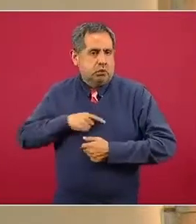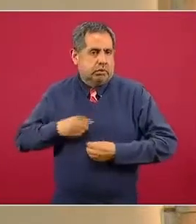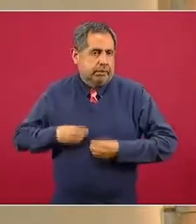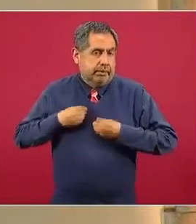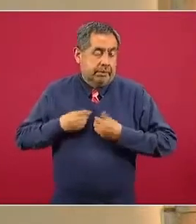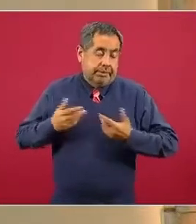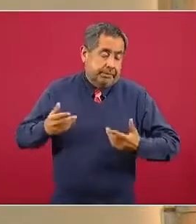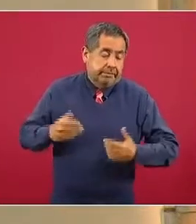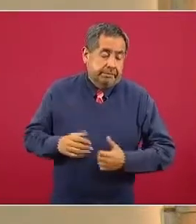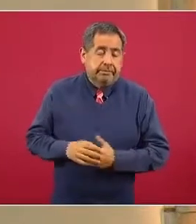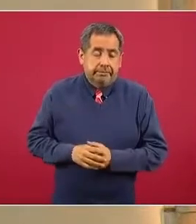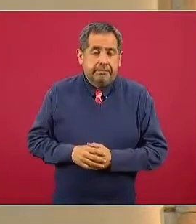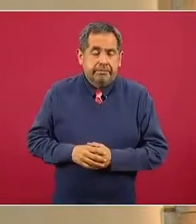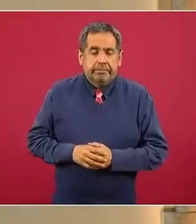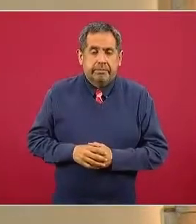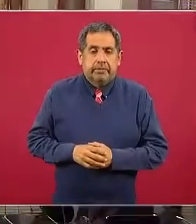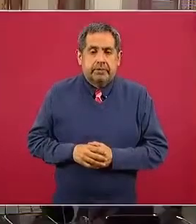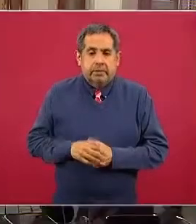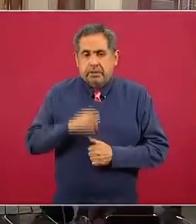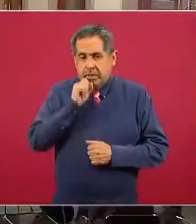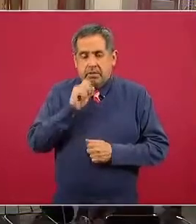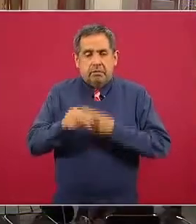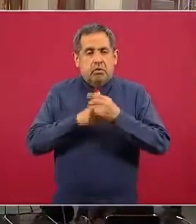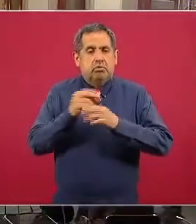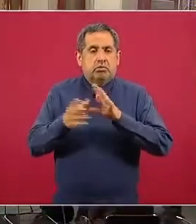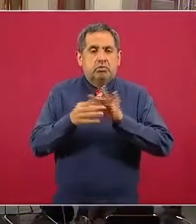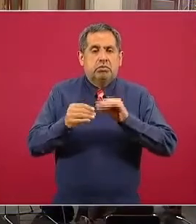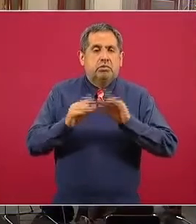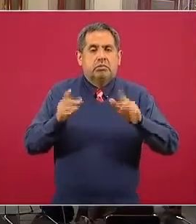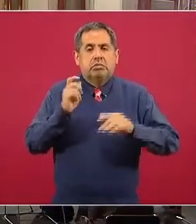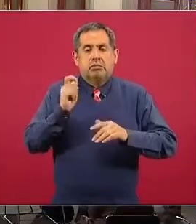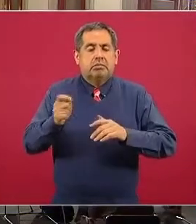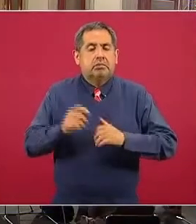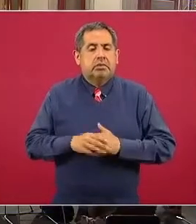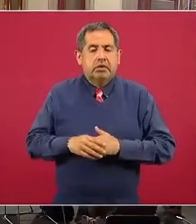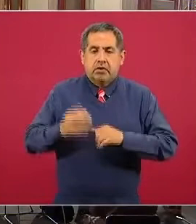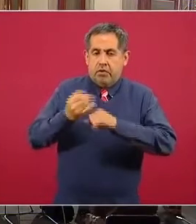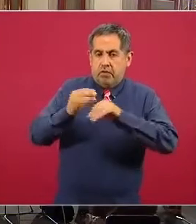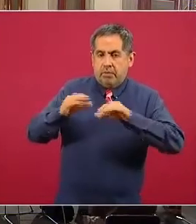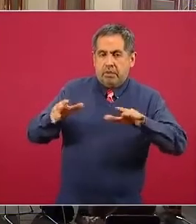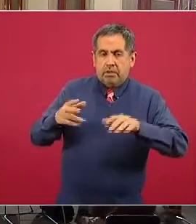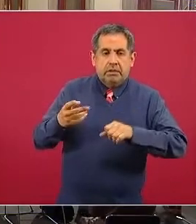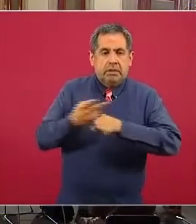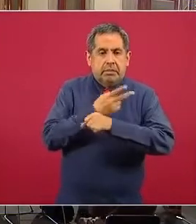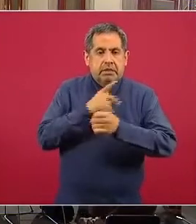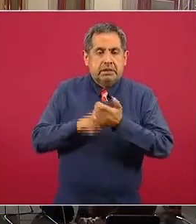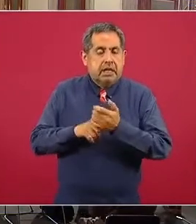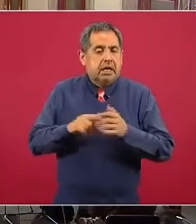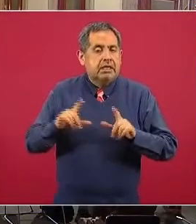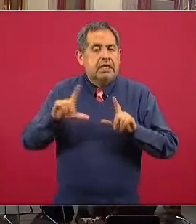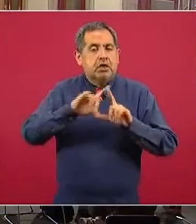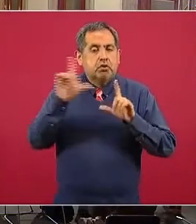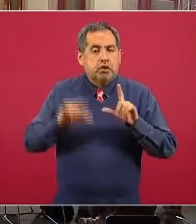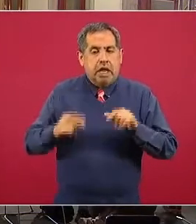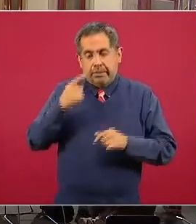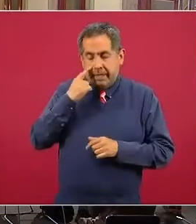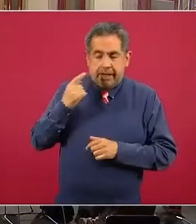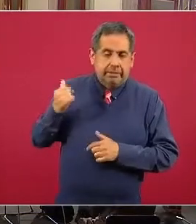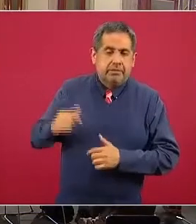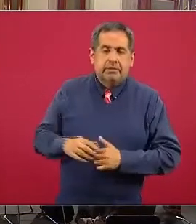mismos. Entonces vamos a actualizar la información del escenario nacional. En este